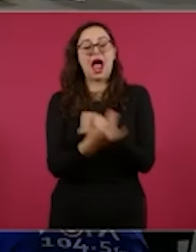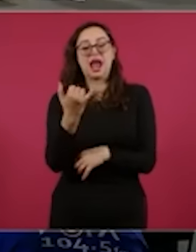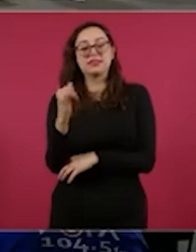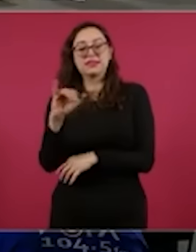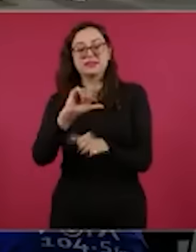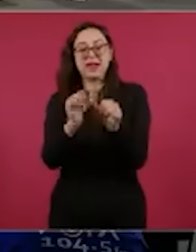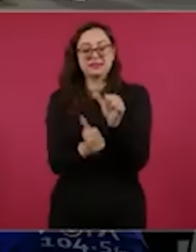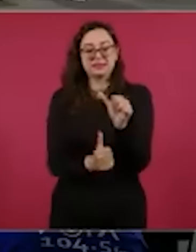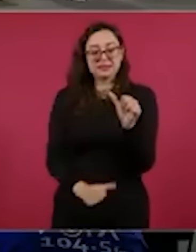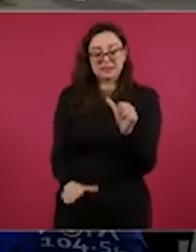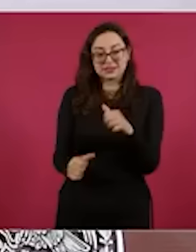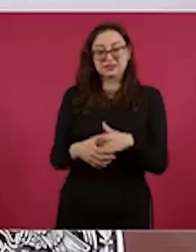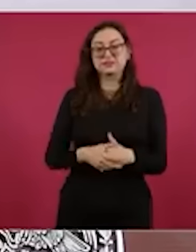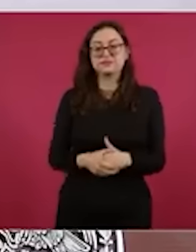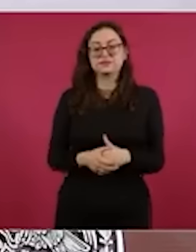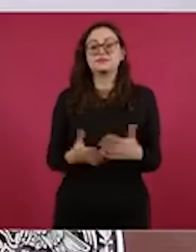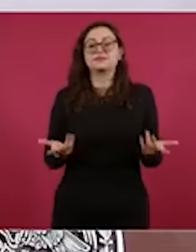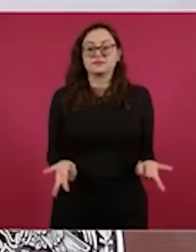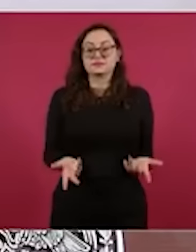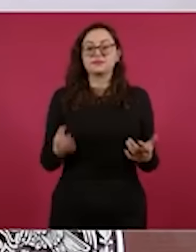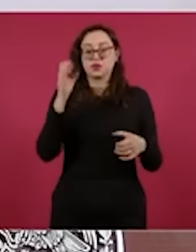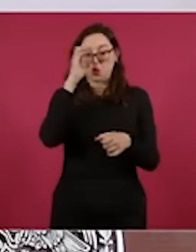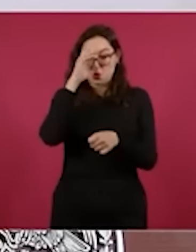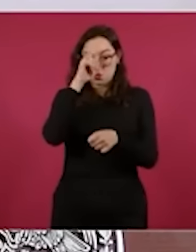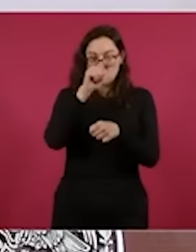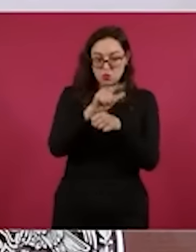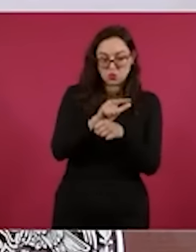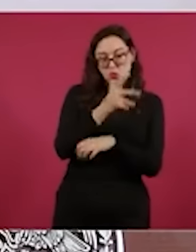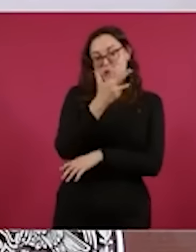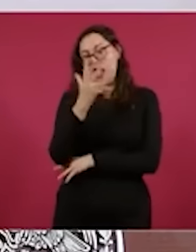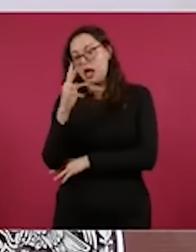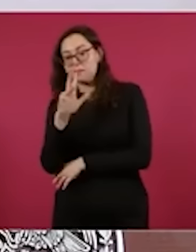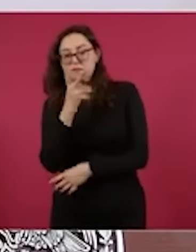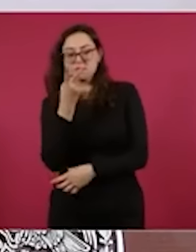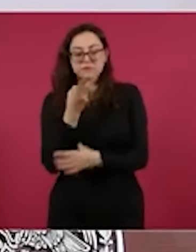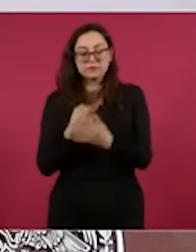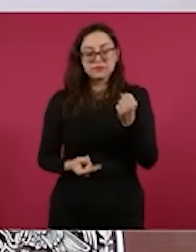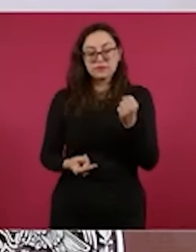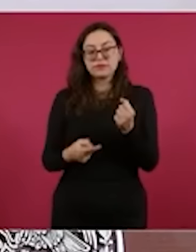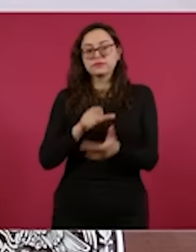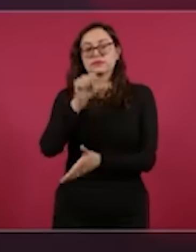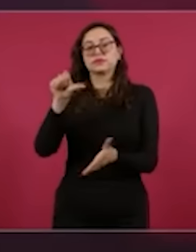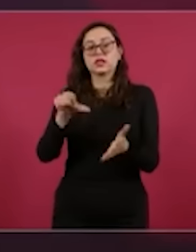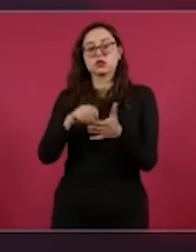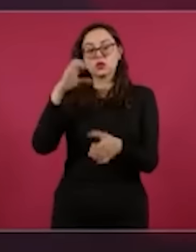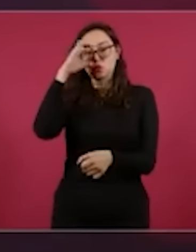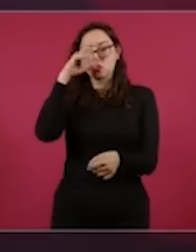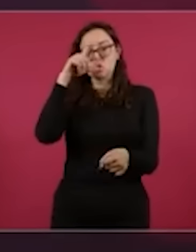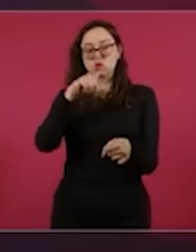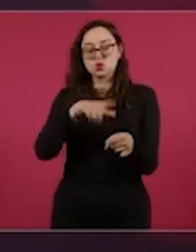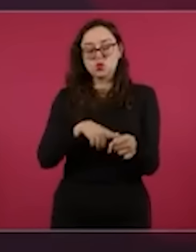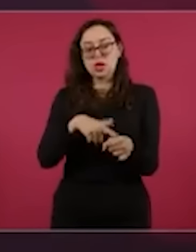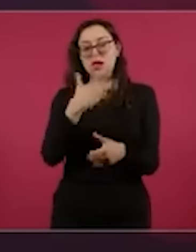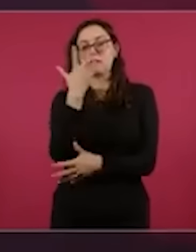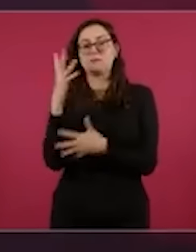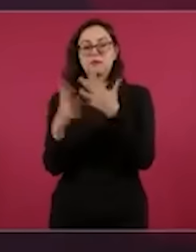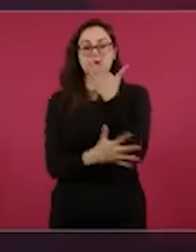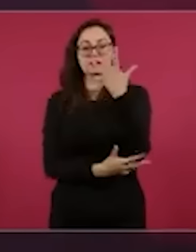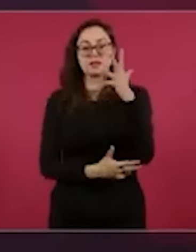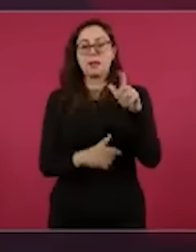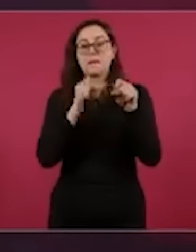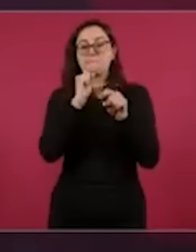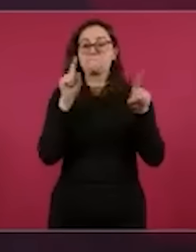con la parte cultural, que es cultural y ambiental, se comparte el Centro de Cultura Ambiental y el